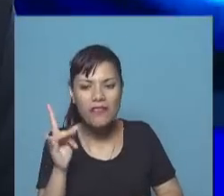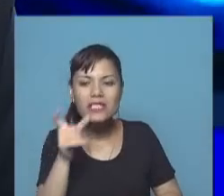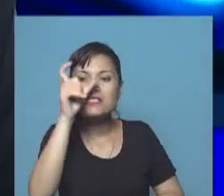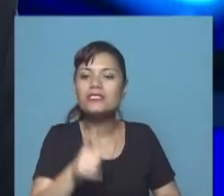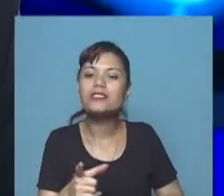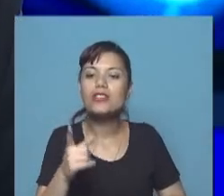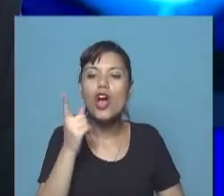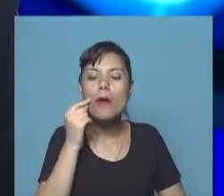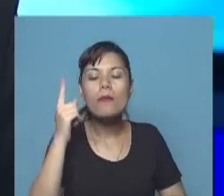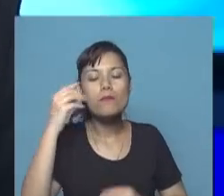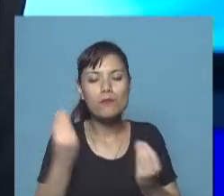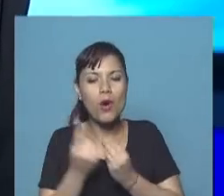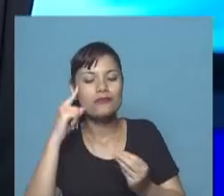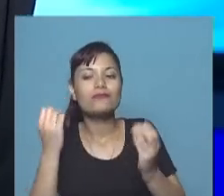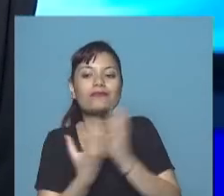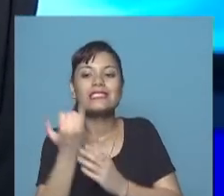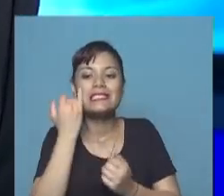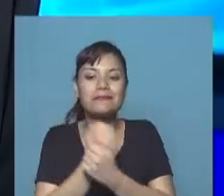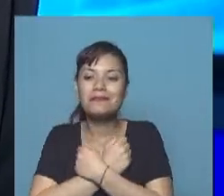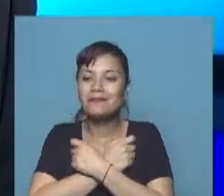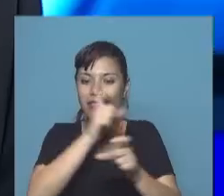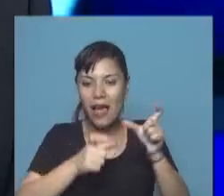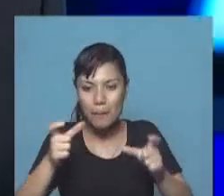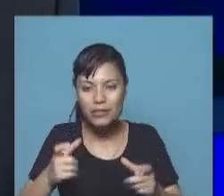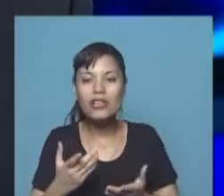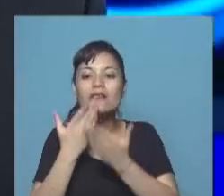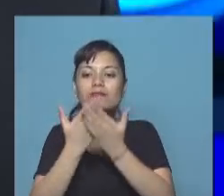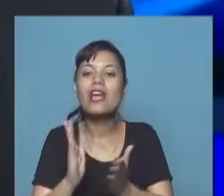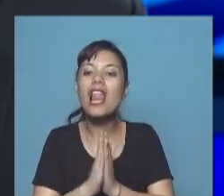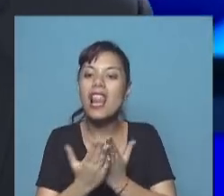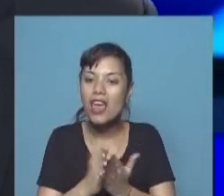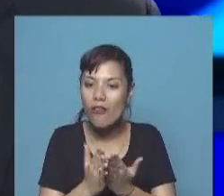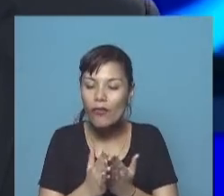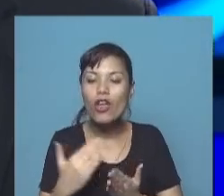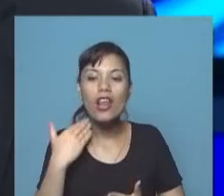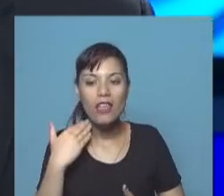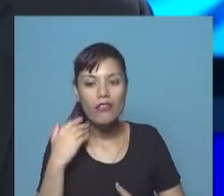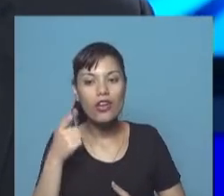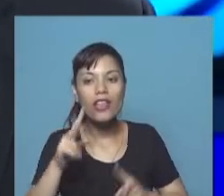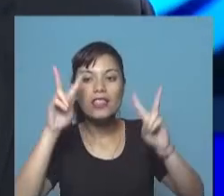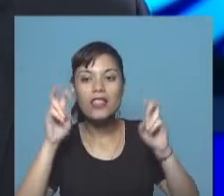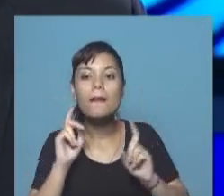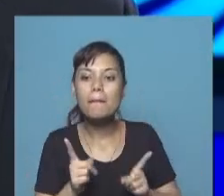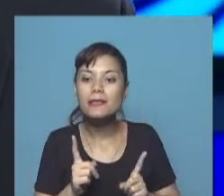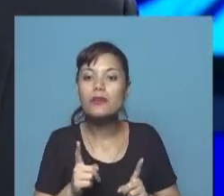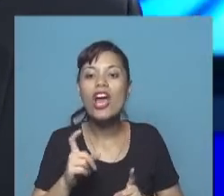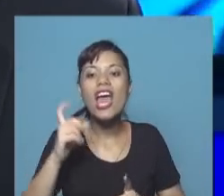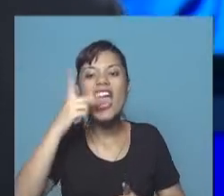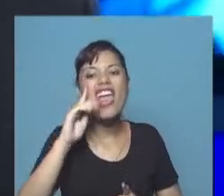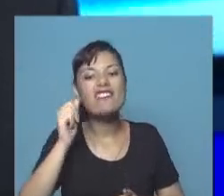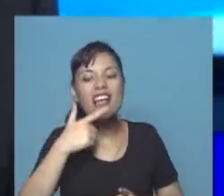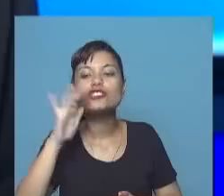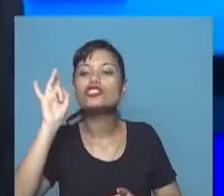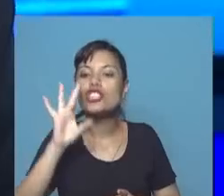tipo tan creativo como querido por su público. Presentó su libro, título del mismo es Hebras,